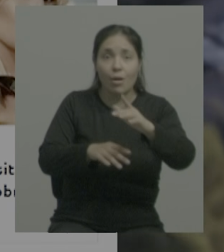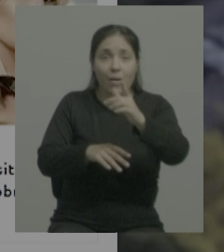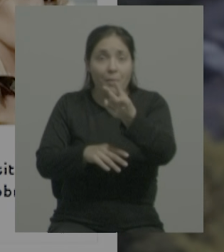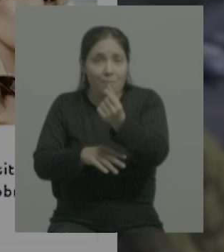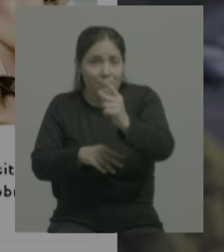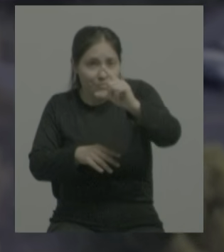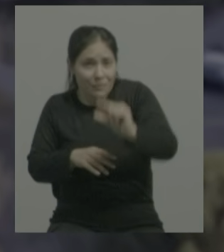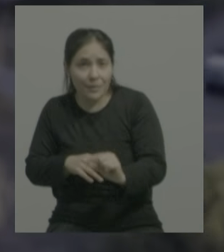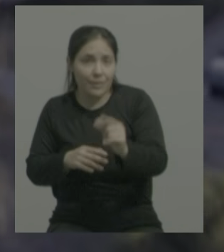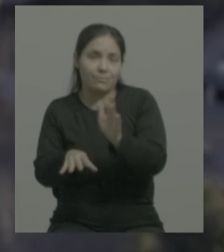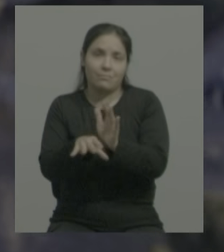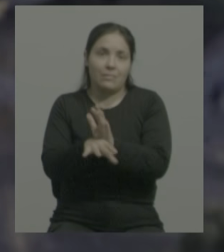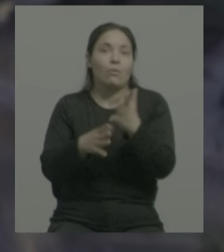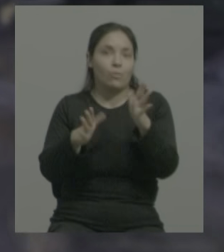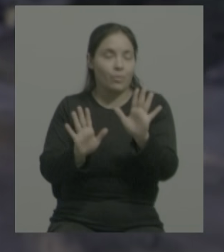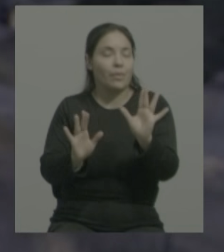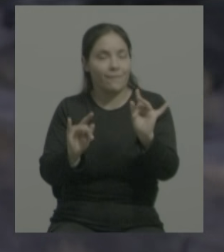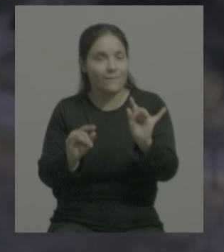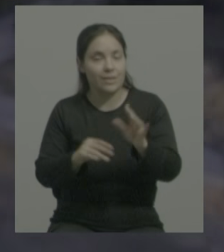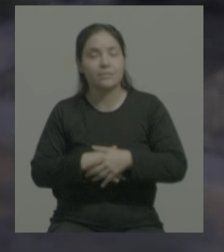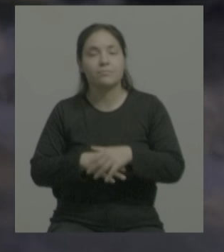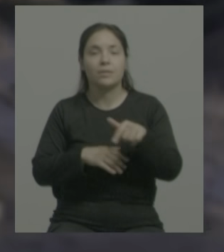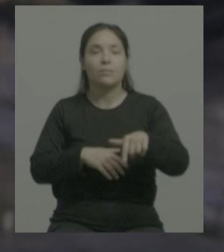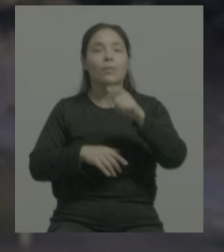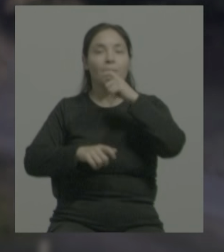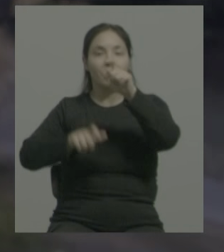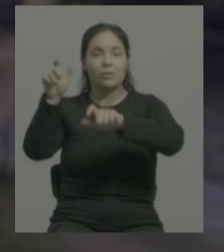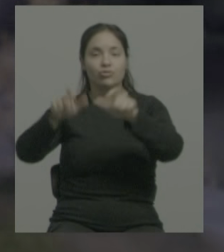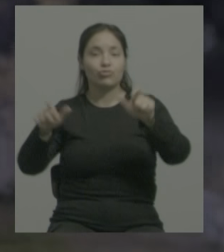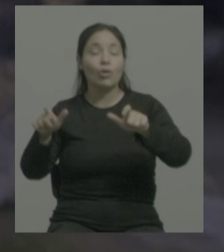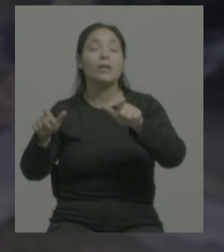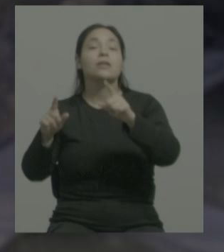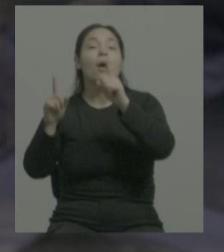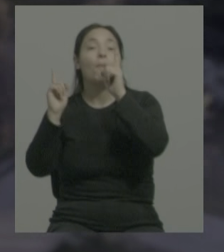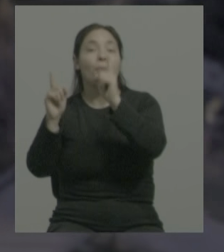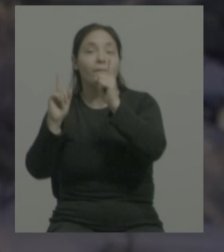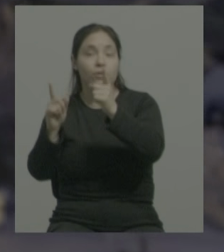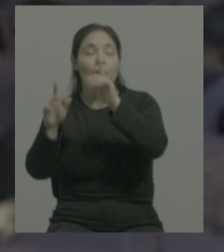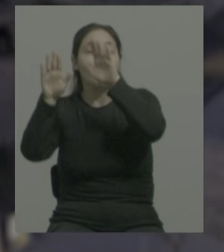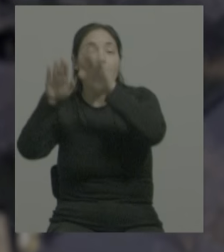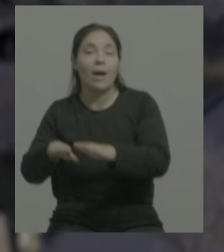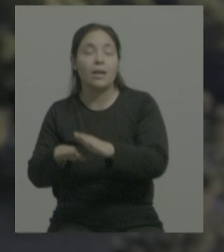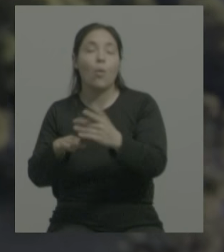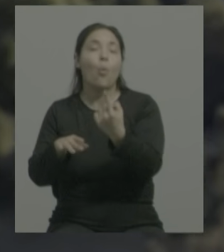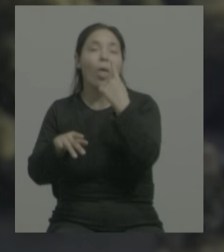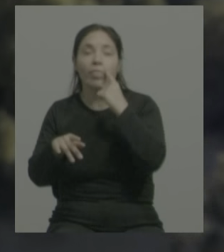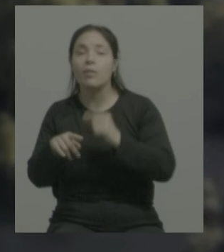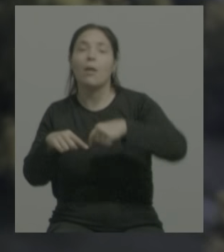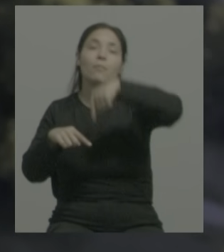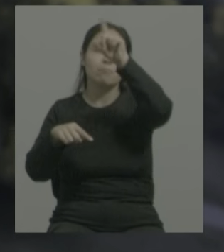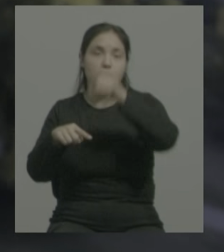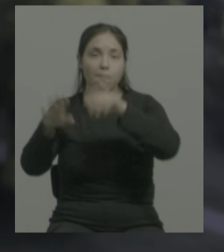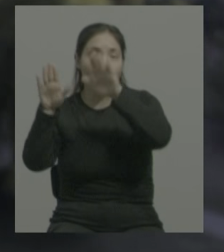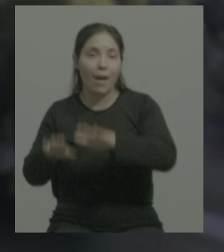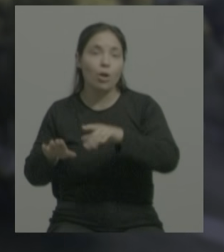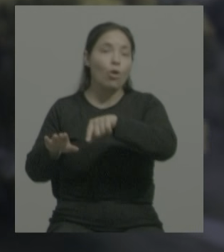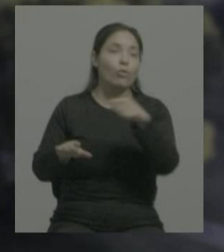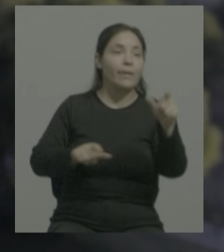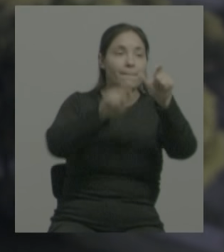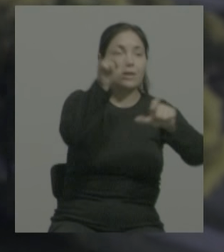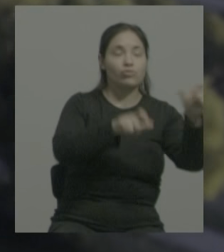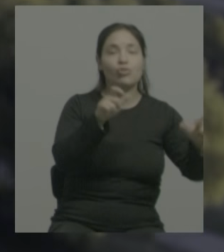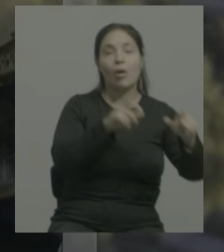si bien aclarabas esto de que los trabajadores no docentes paran 24 horas y los docentes 72, ¿por qué esa diferencia?